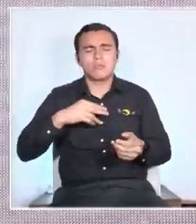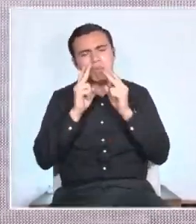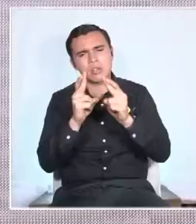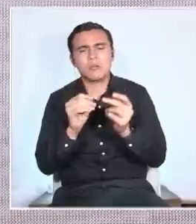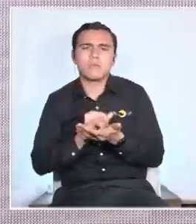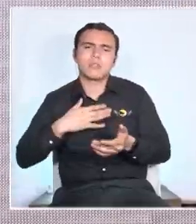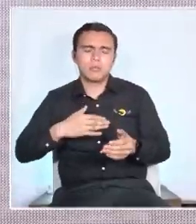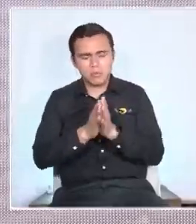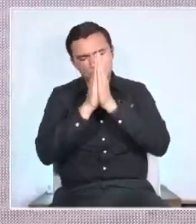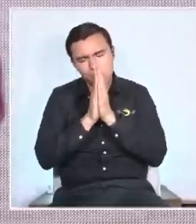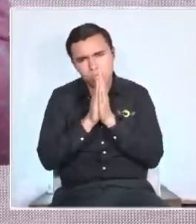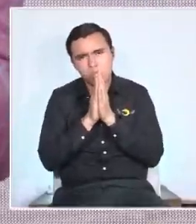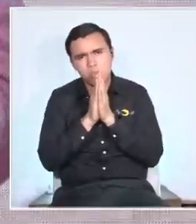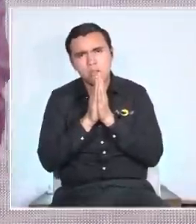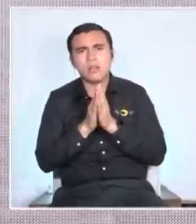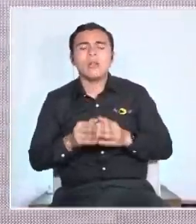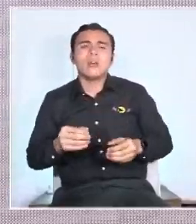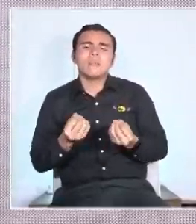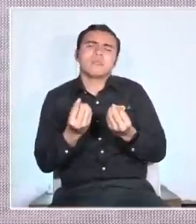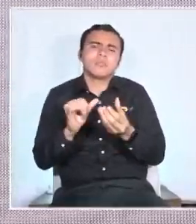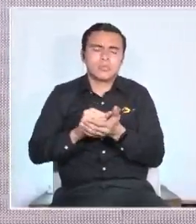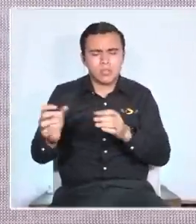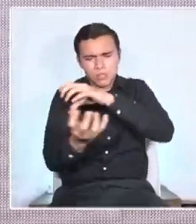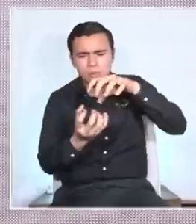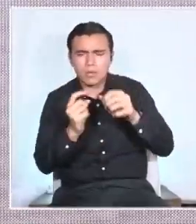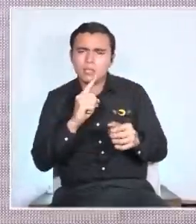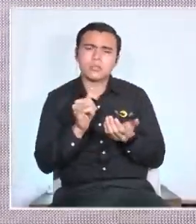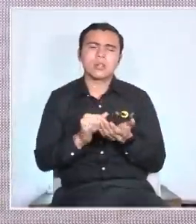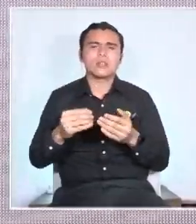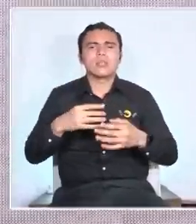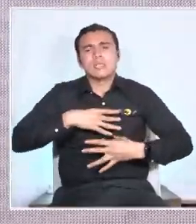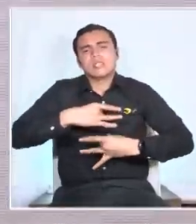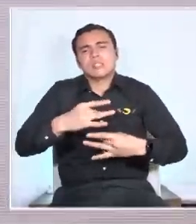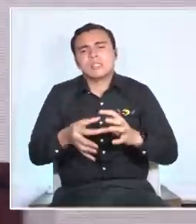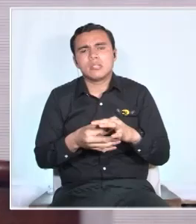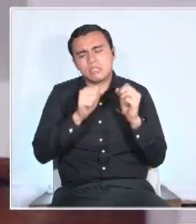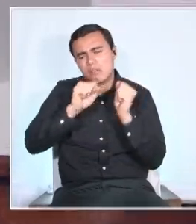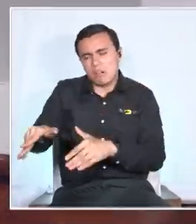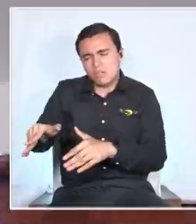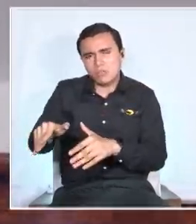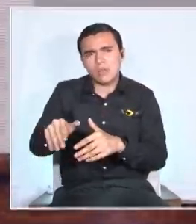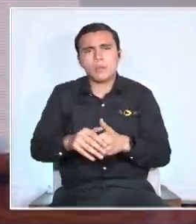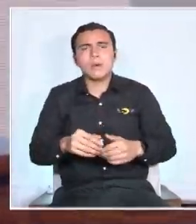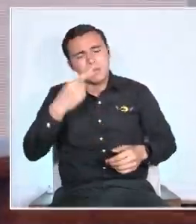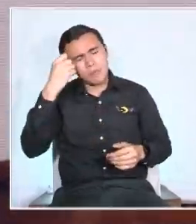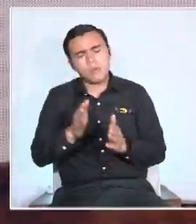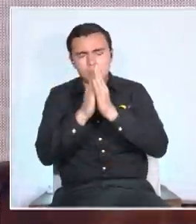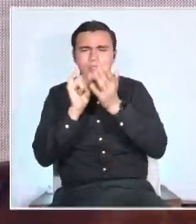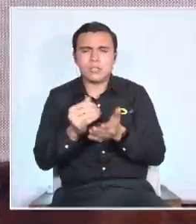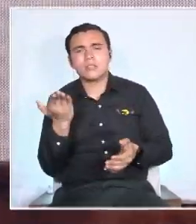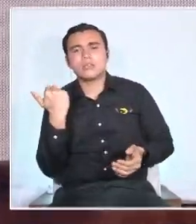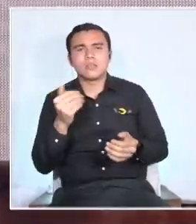mis peticiones. Para muchos las tormentas es sentirse defraudado por oraciones que han